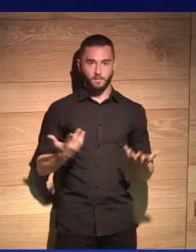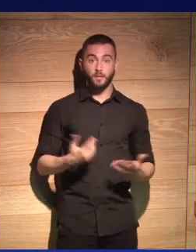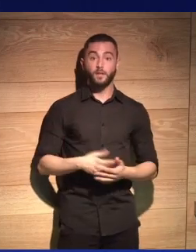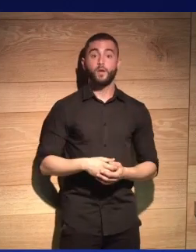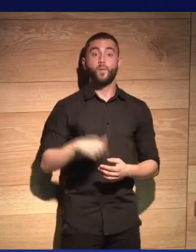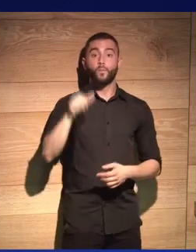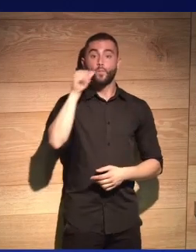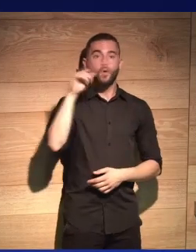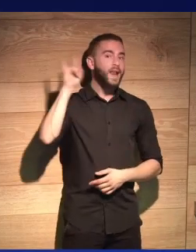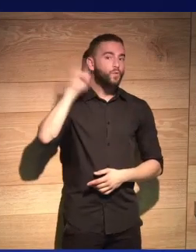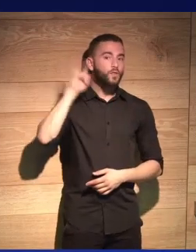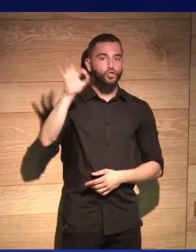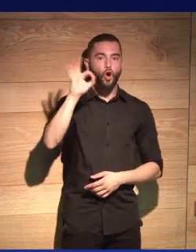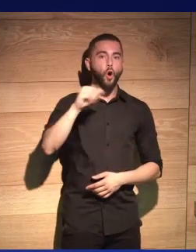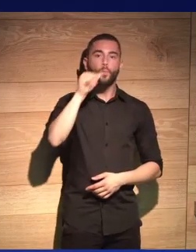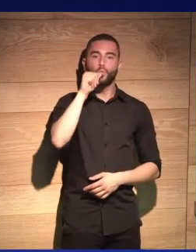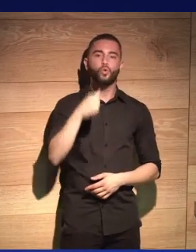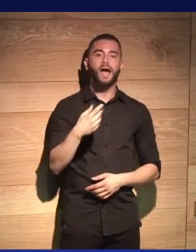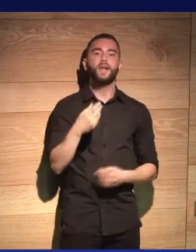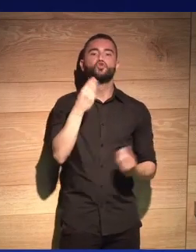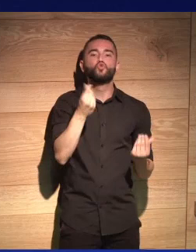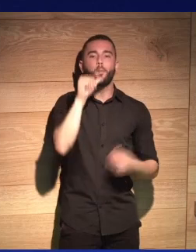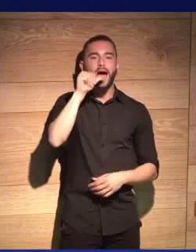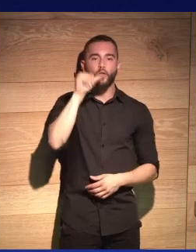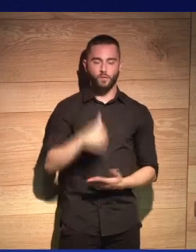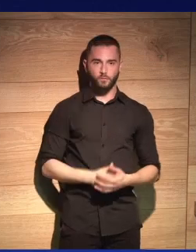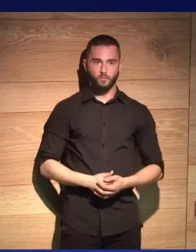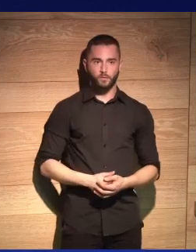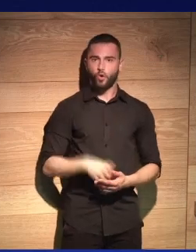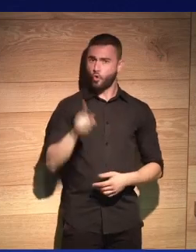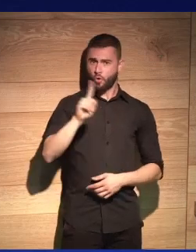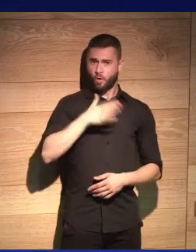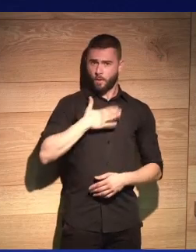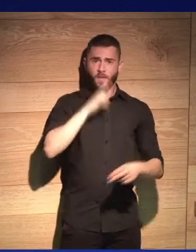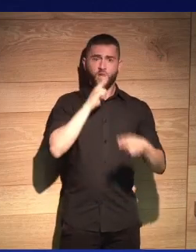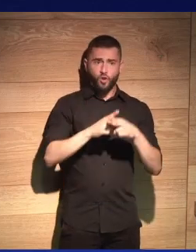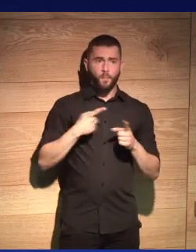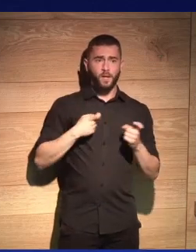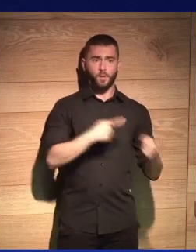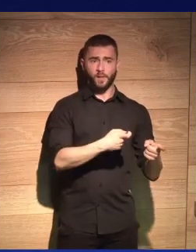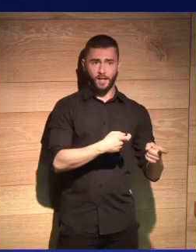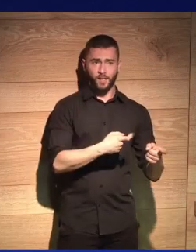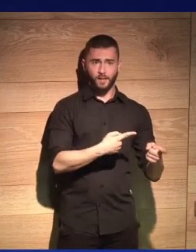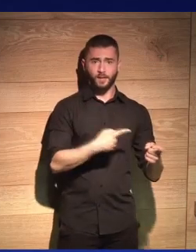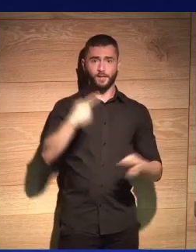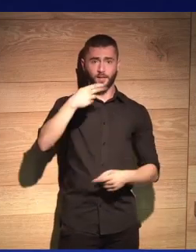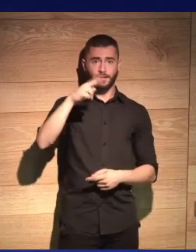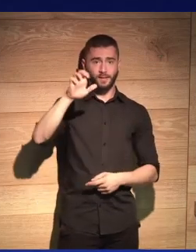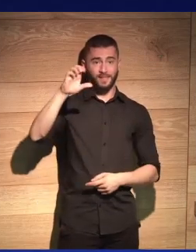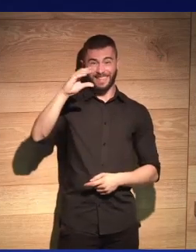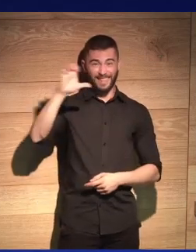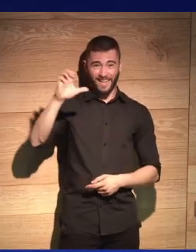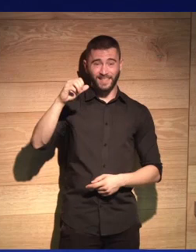Pulgar Ruidoso o Pulgar Chupado. No. Mi nombre de guerra sería Grace Land Memphis,